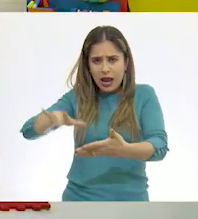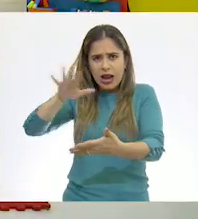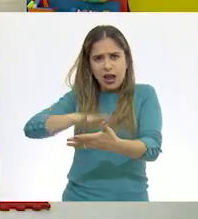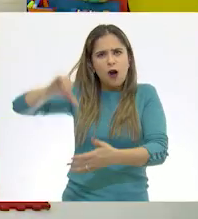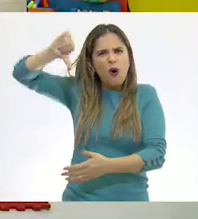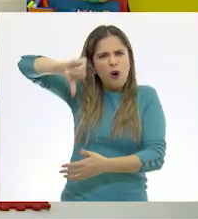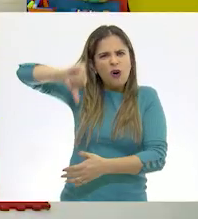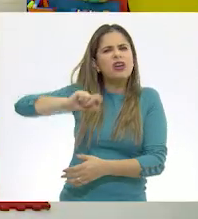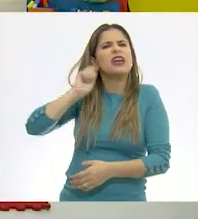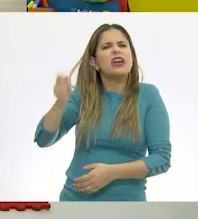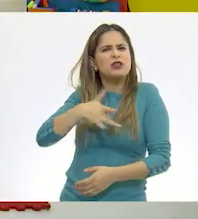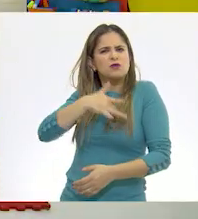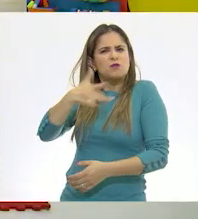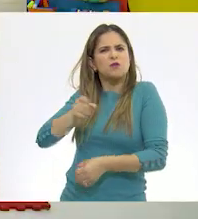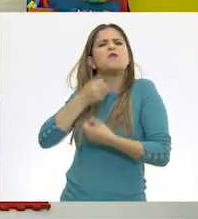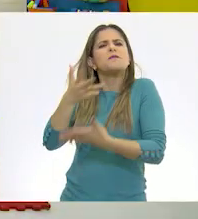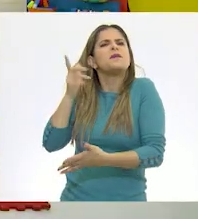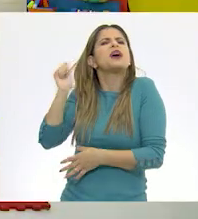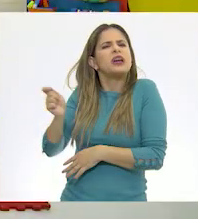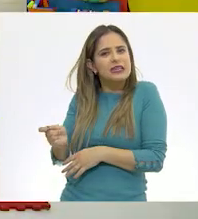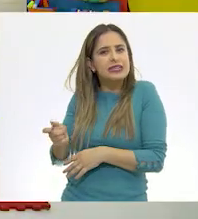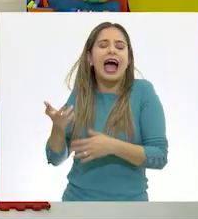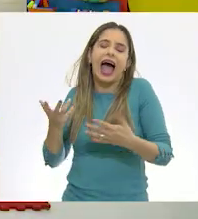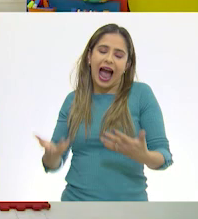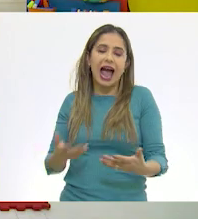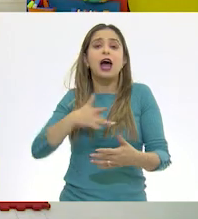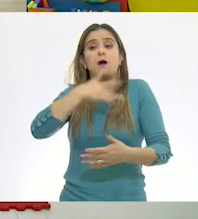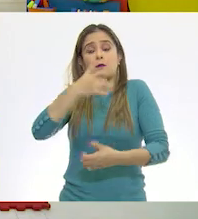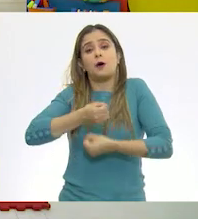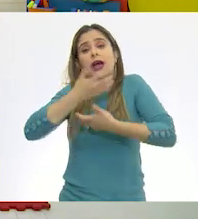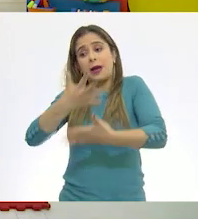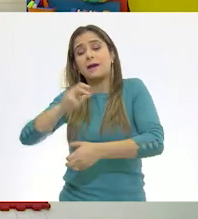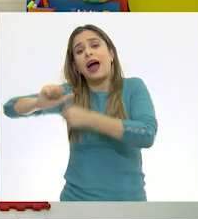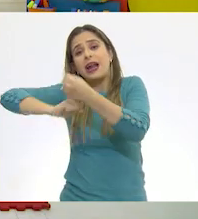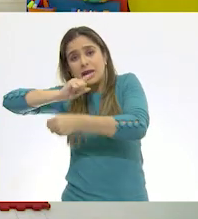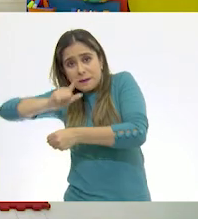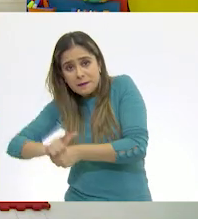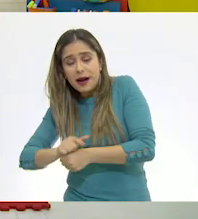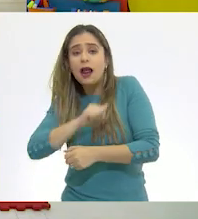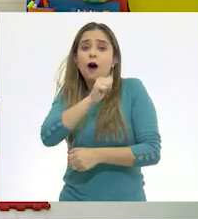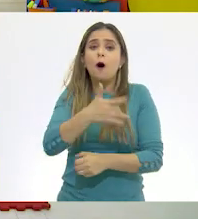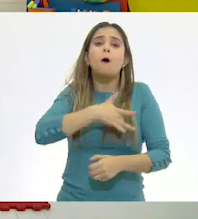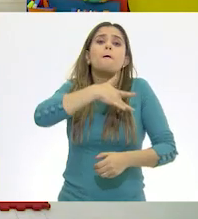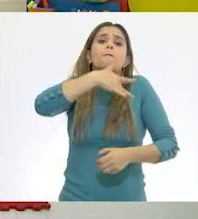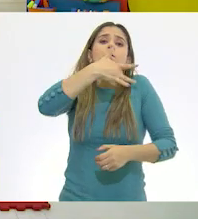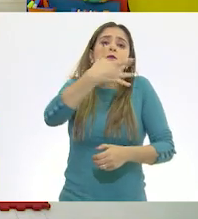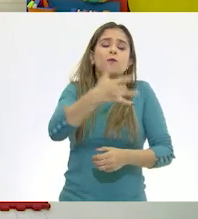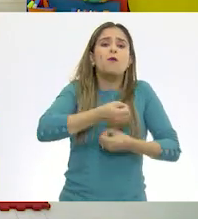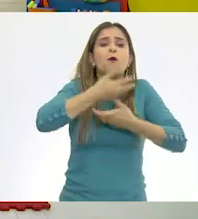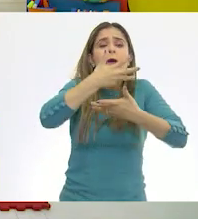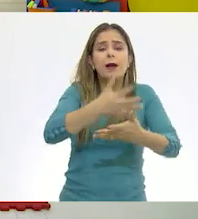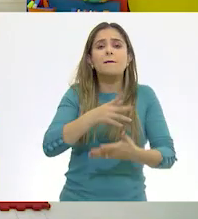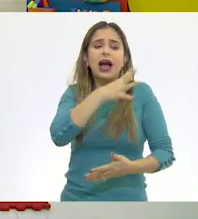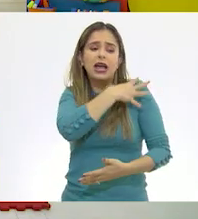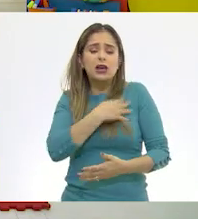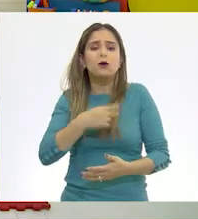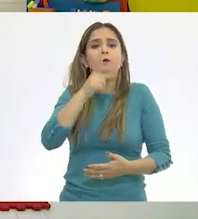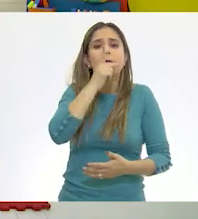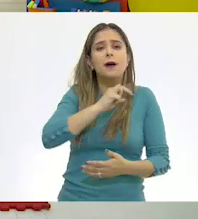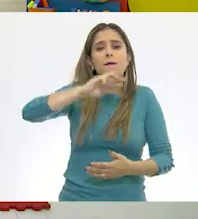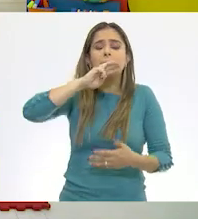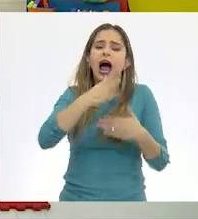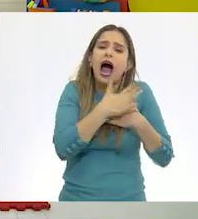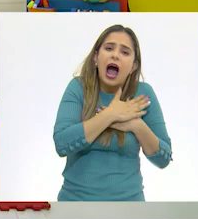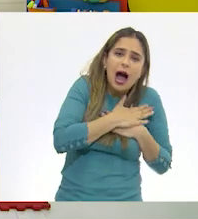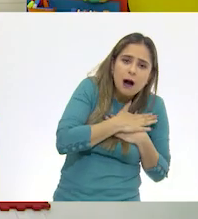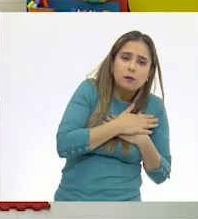día de hoy conocimos algunos poemas sobre animales, otros que tratan del amor de un hijo a sus padres y el del sol